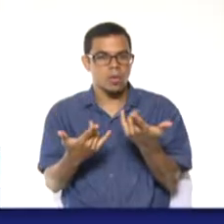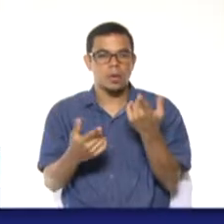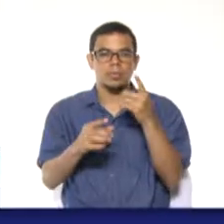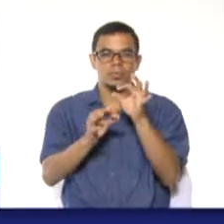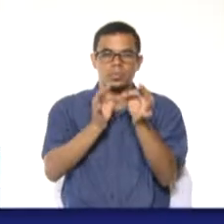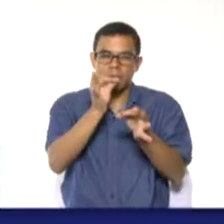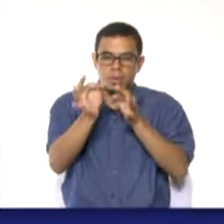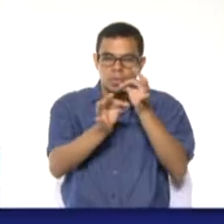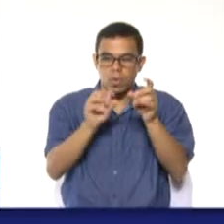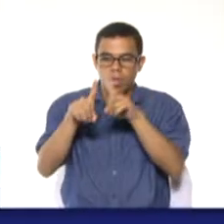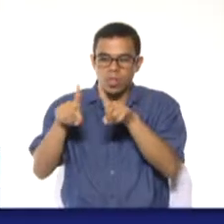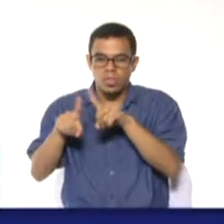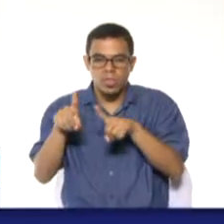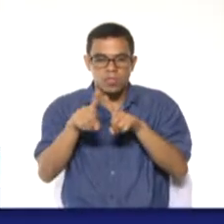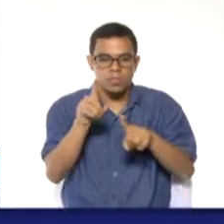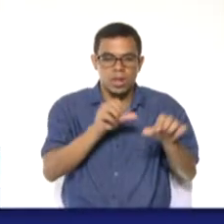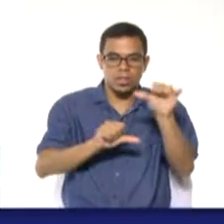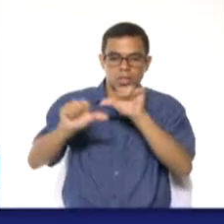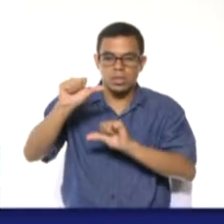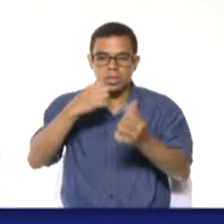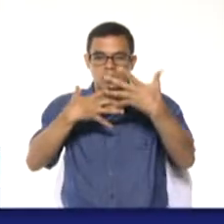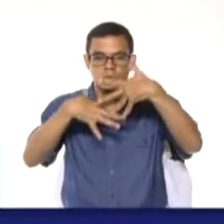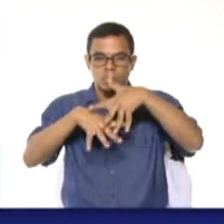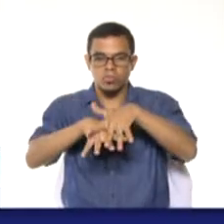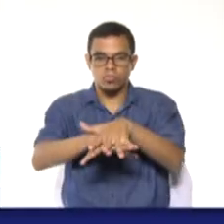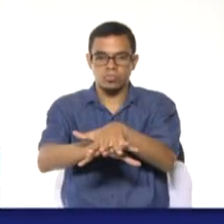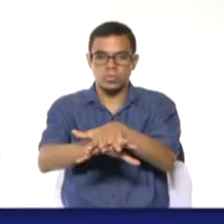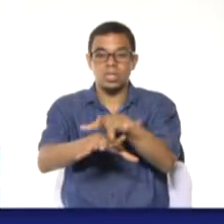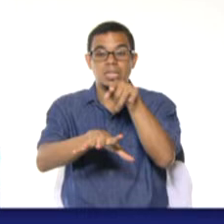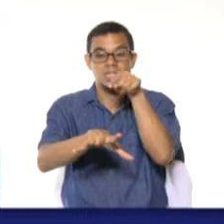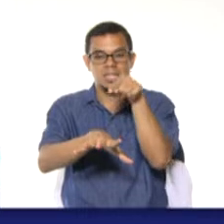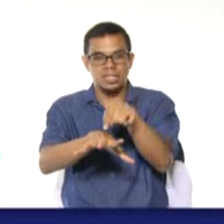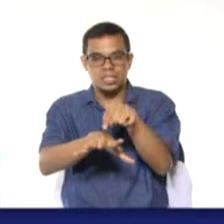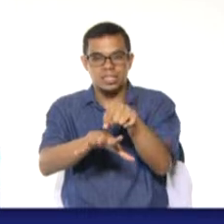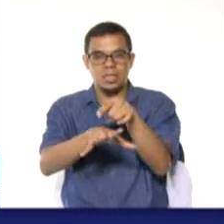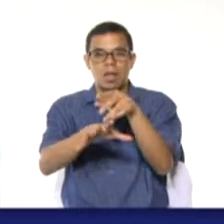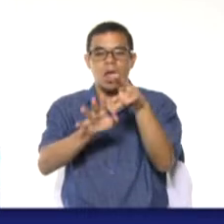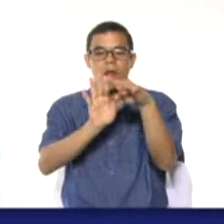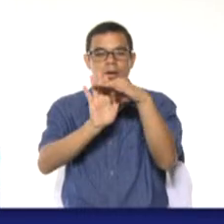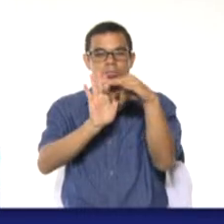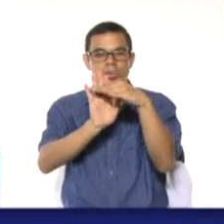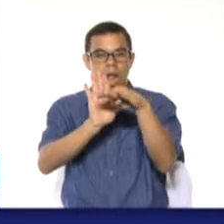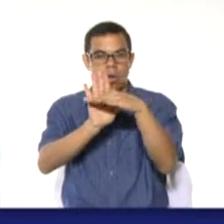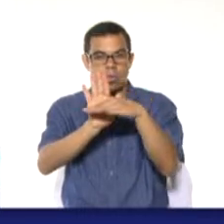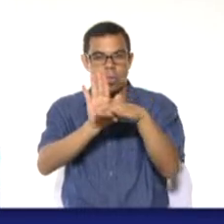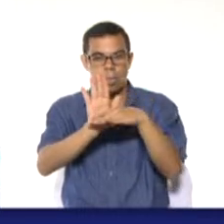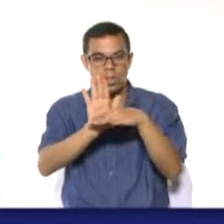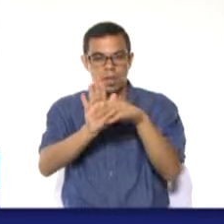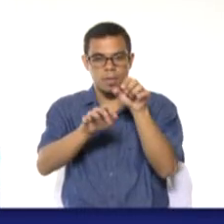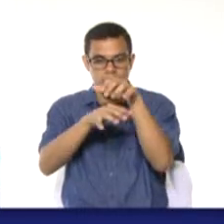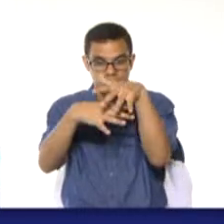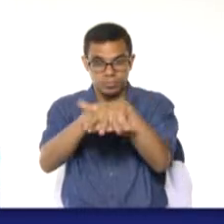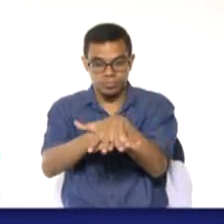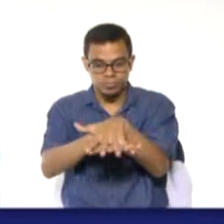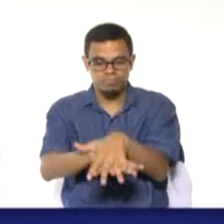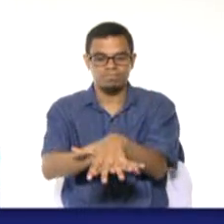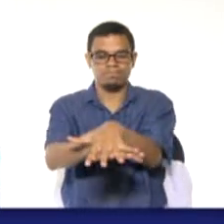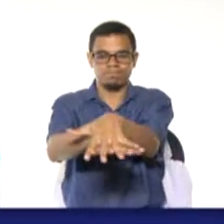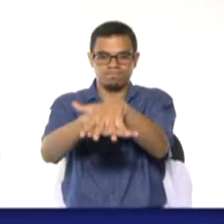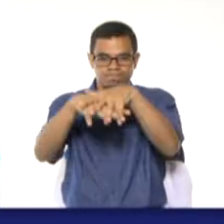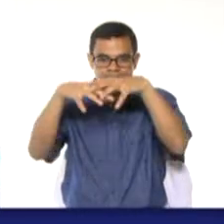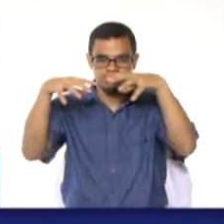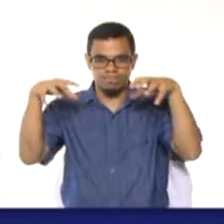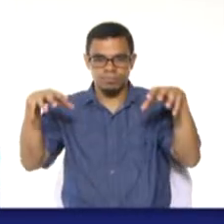de los tipos de mezclas, de los diferentes procedimientos para separar mezclas. Hoy les